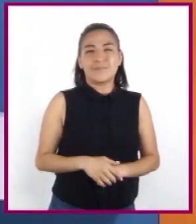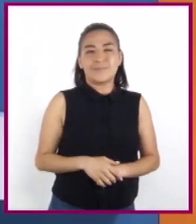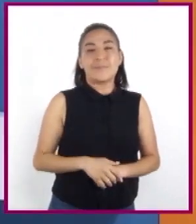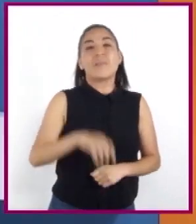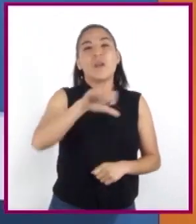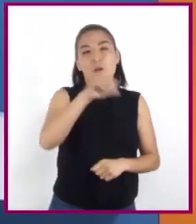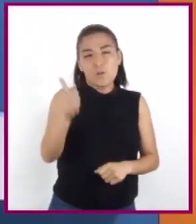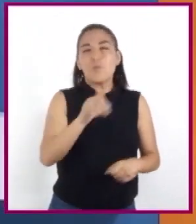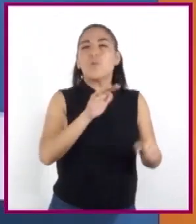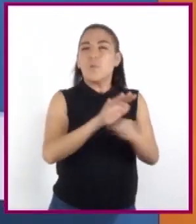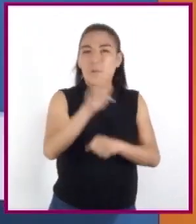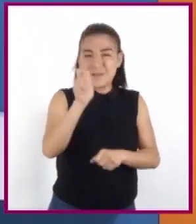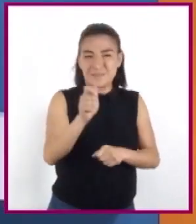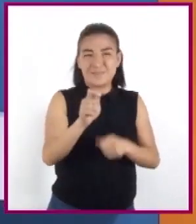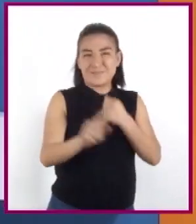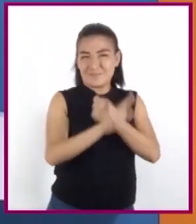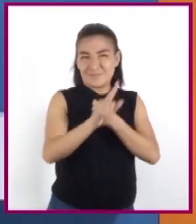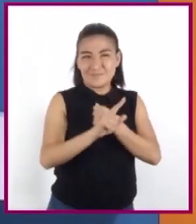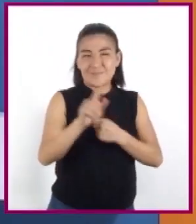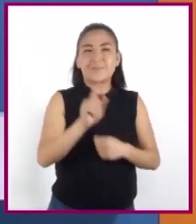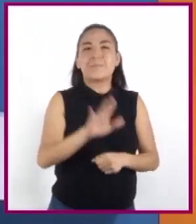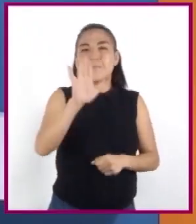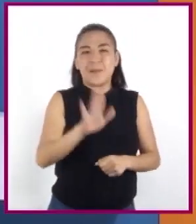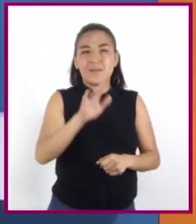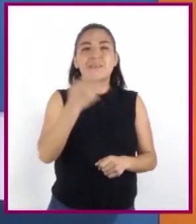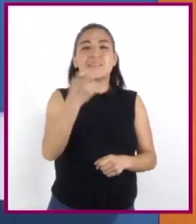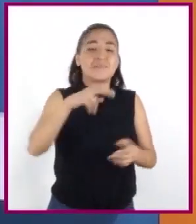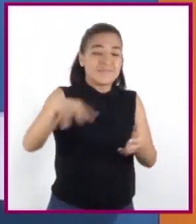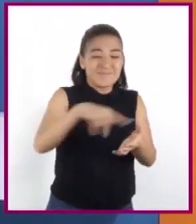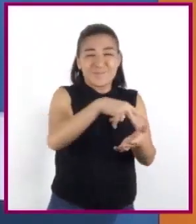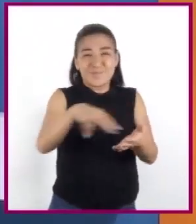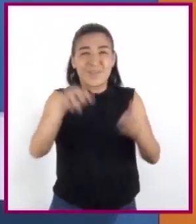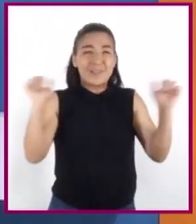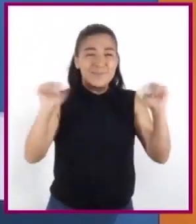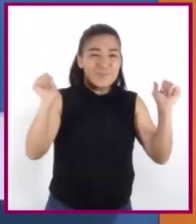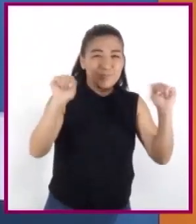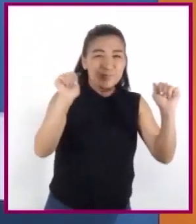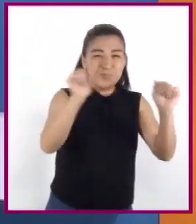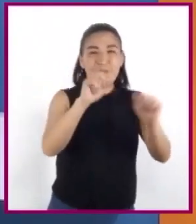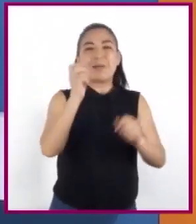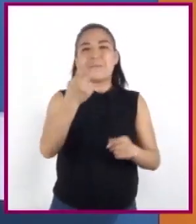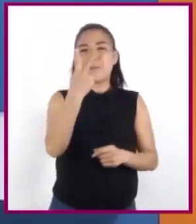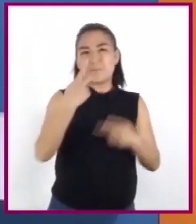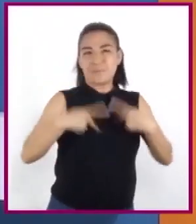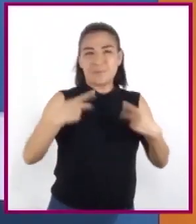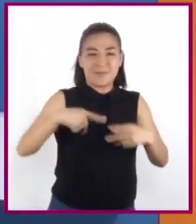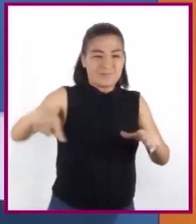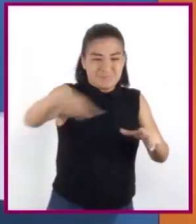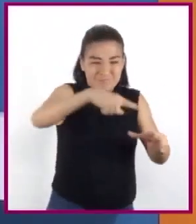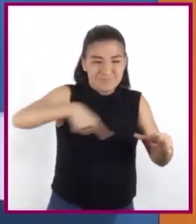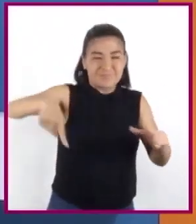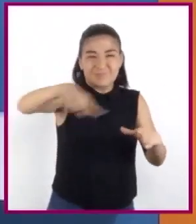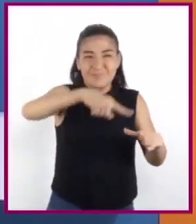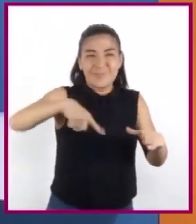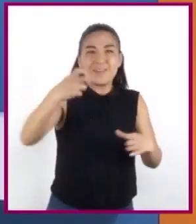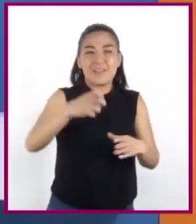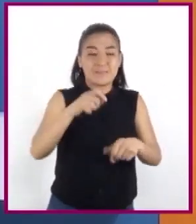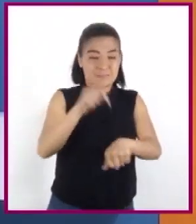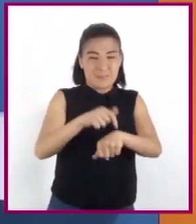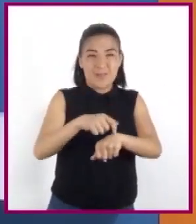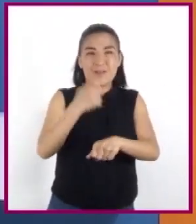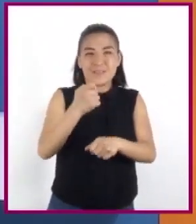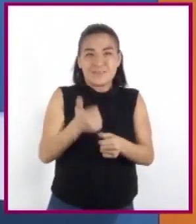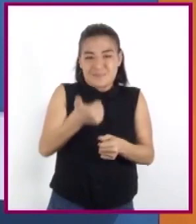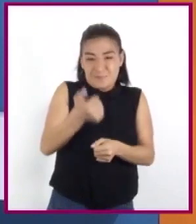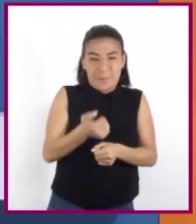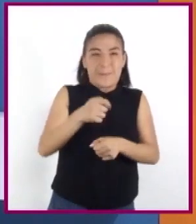Otra situación similar es la caminata que realizaron 3 personas en un circuito. Un observador que contaba con cronómetro y que